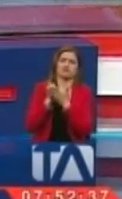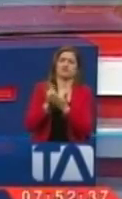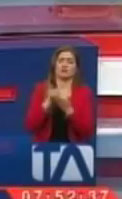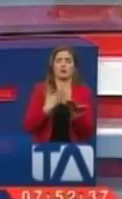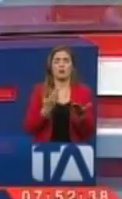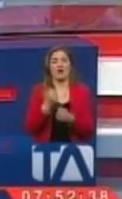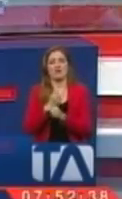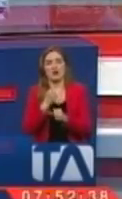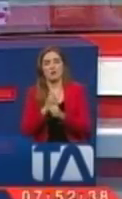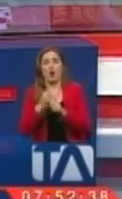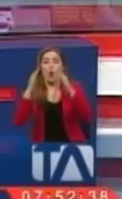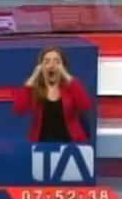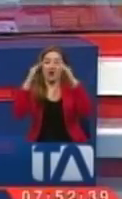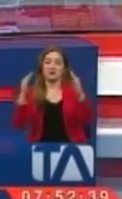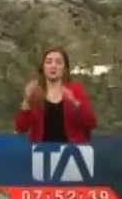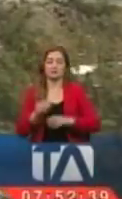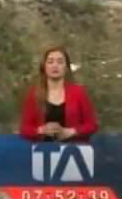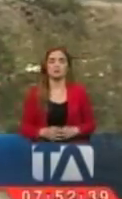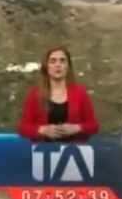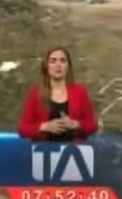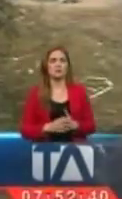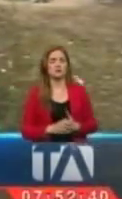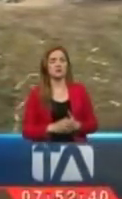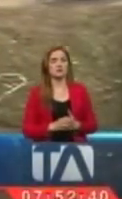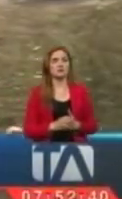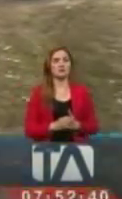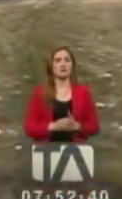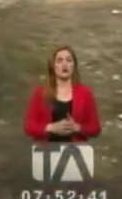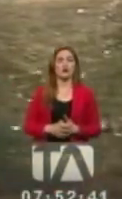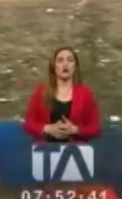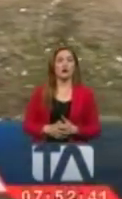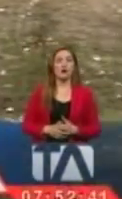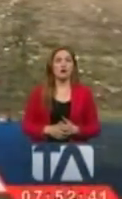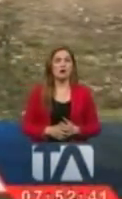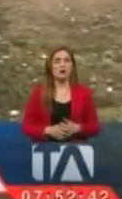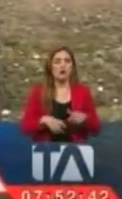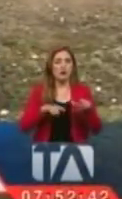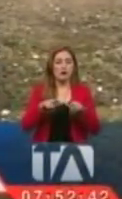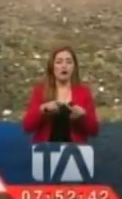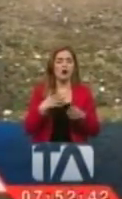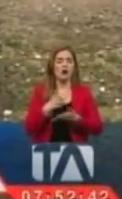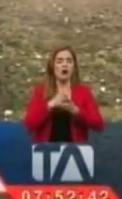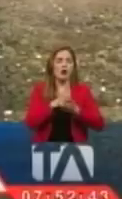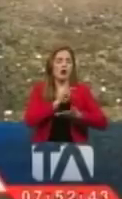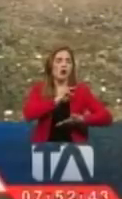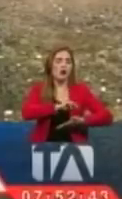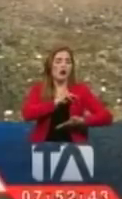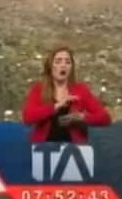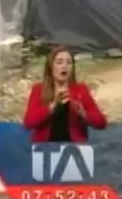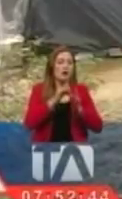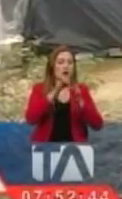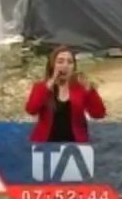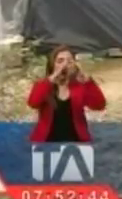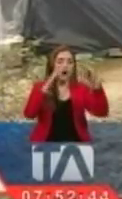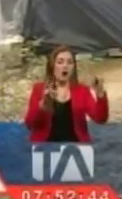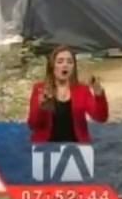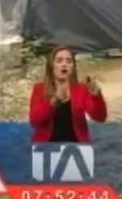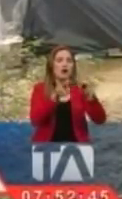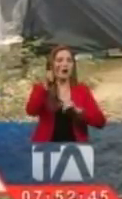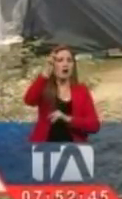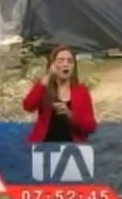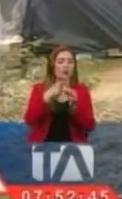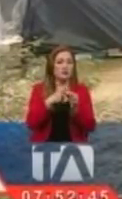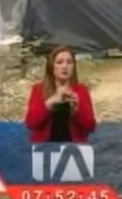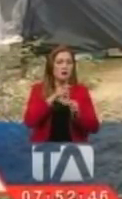como un trabajo o vivienda para la intervención guiada en estos improvisados campamentos de venezolanos ubicados en el norte